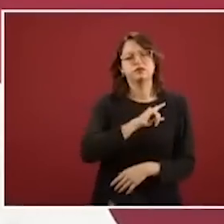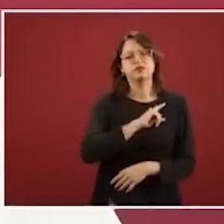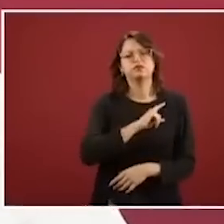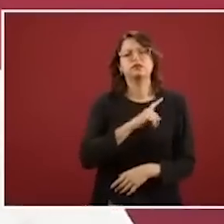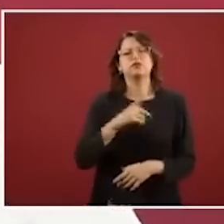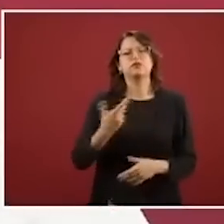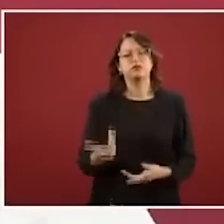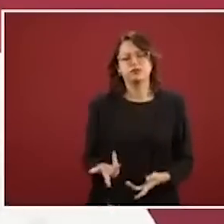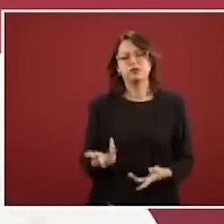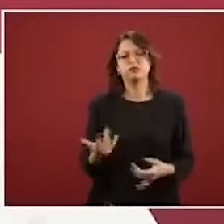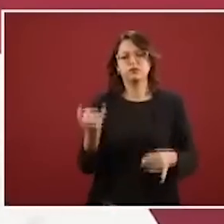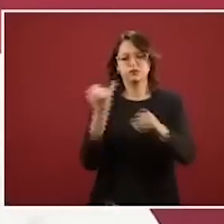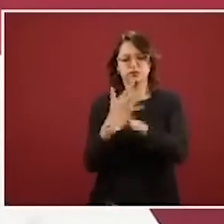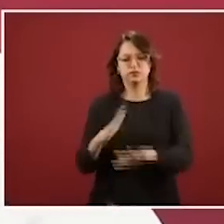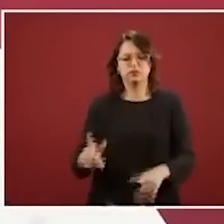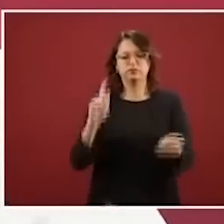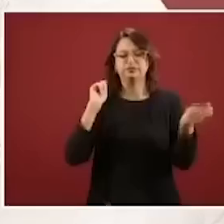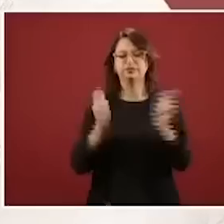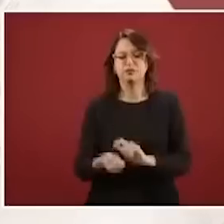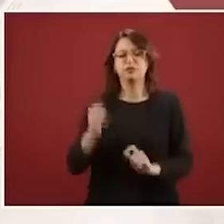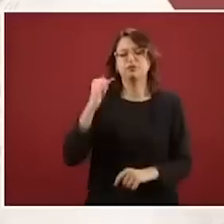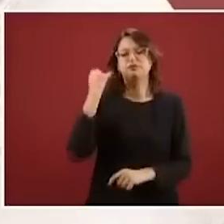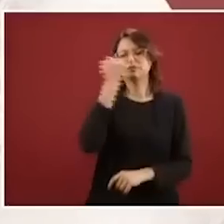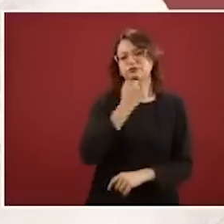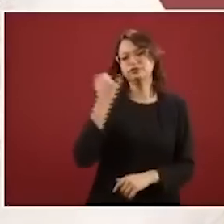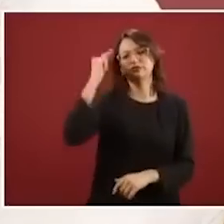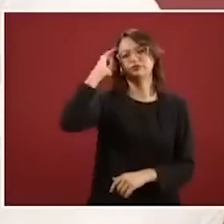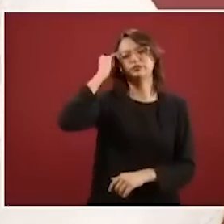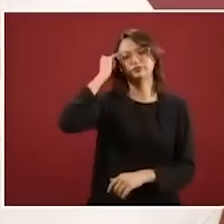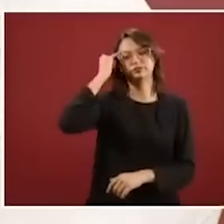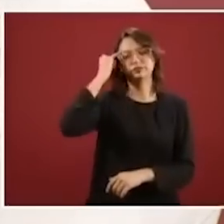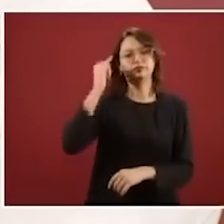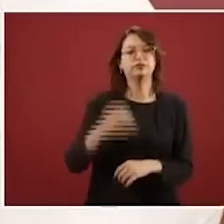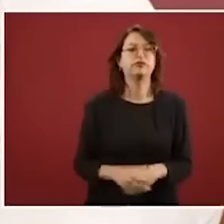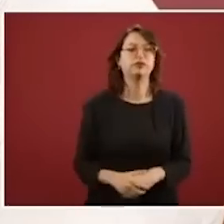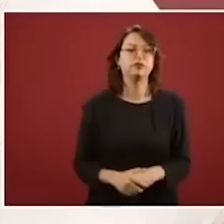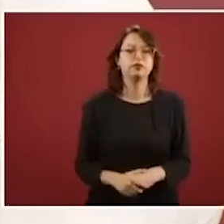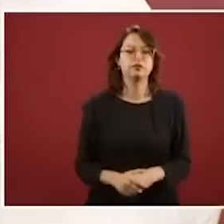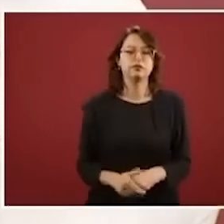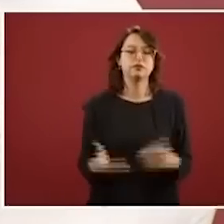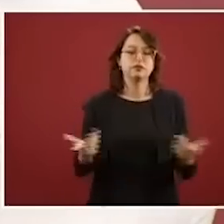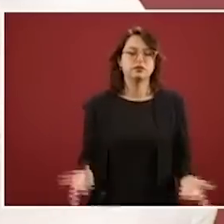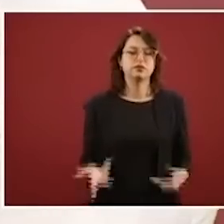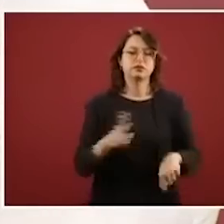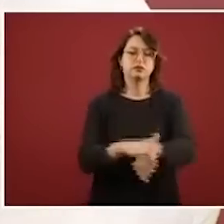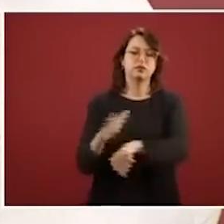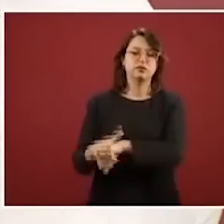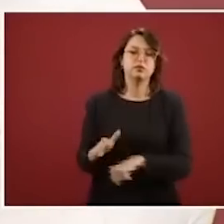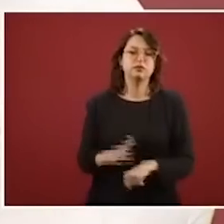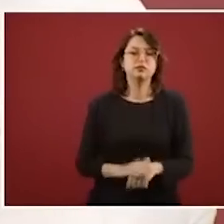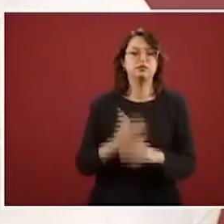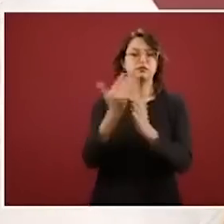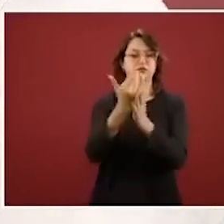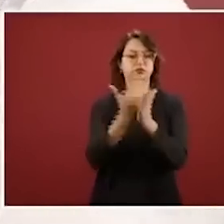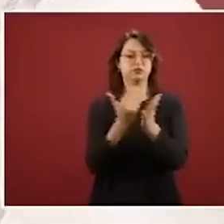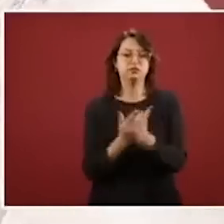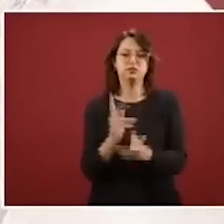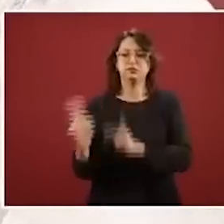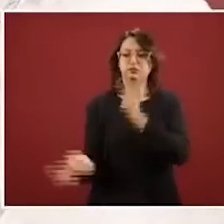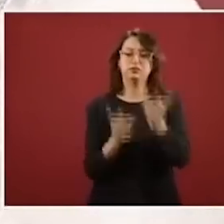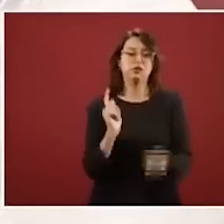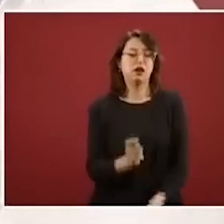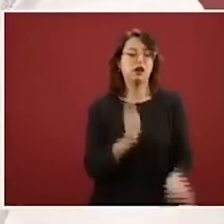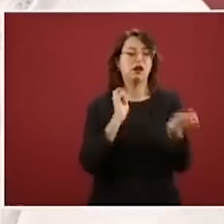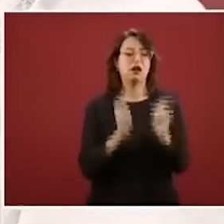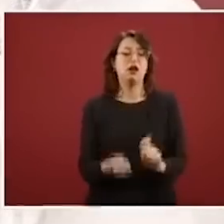esta información también esté en lenguas indígenas. Pudimos traducir no solo la convocatoria y el protocolo de consulta,